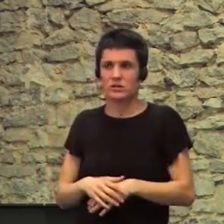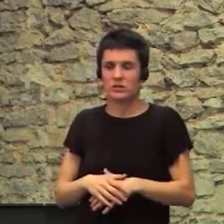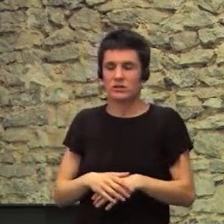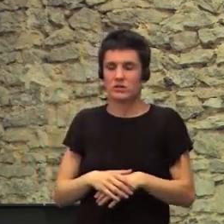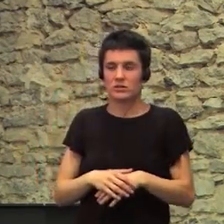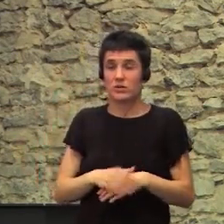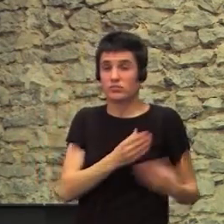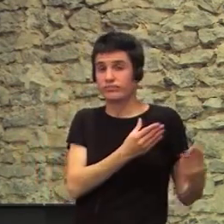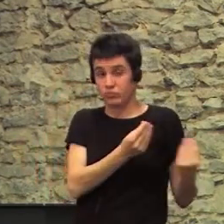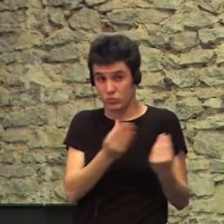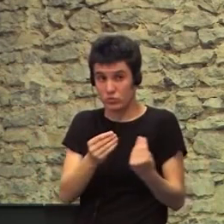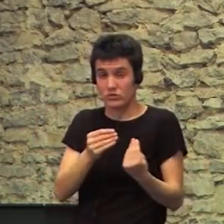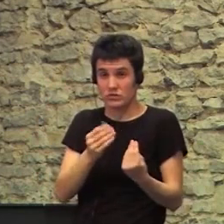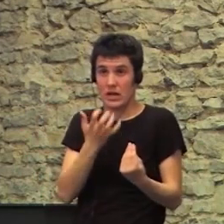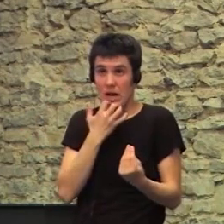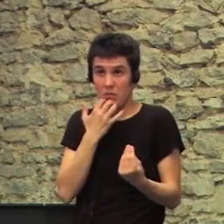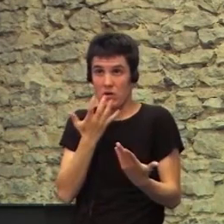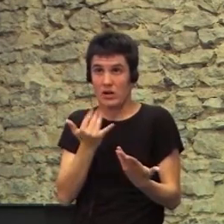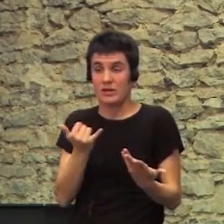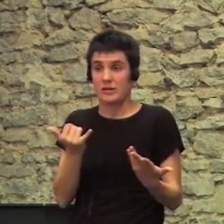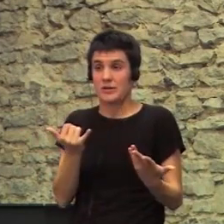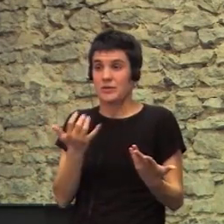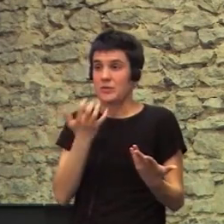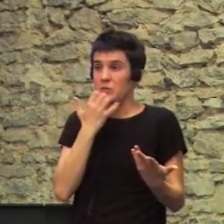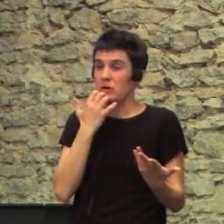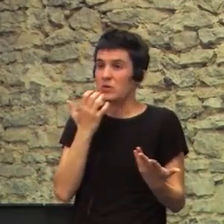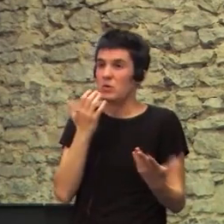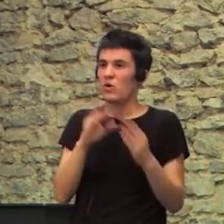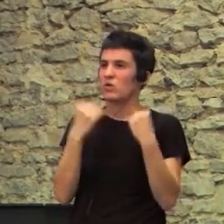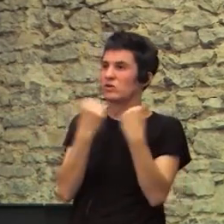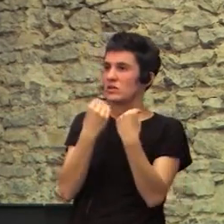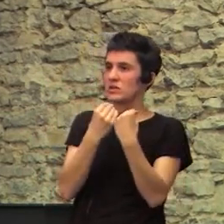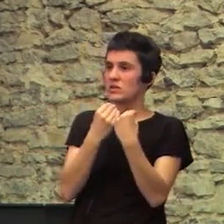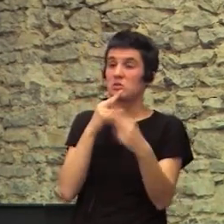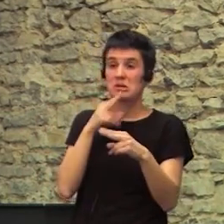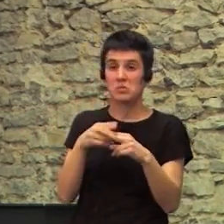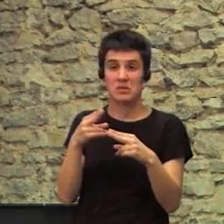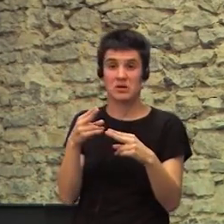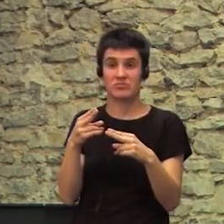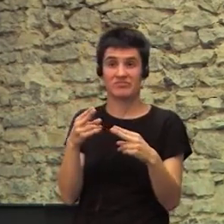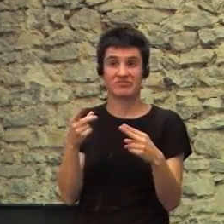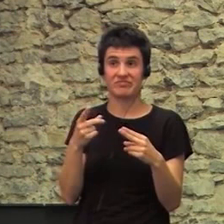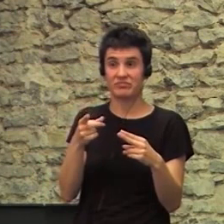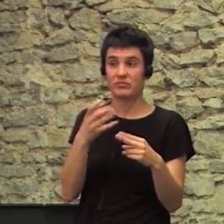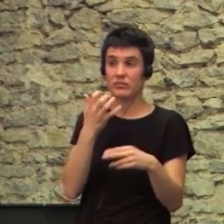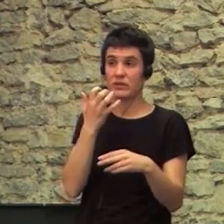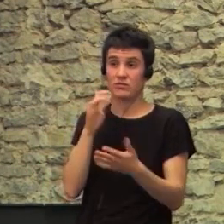de las más frecuentes, por ejemplo, la hiperplasia suprarrenal congénita. En este caso, por